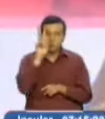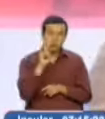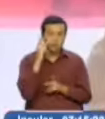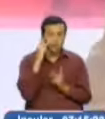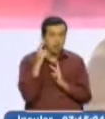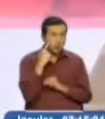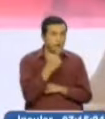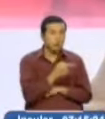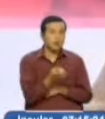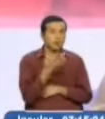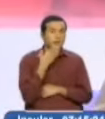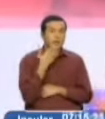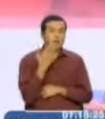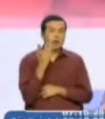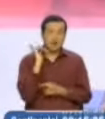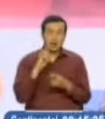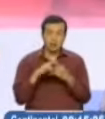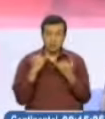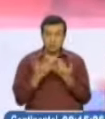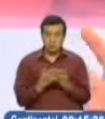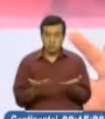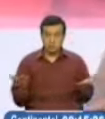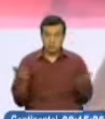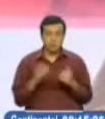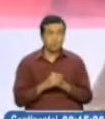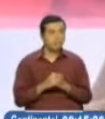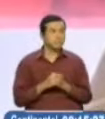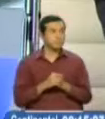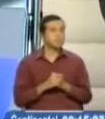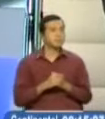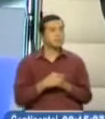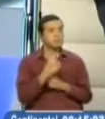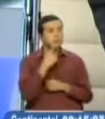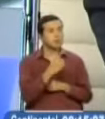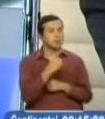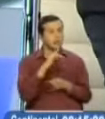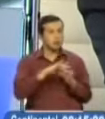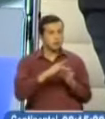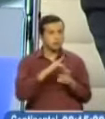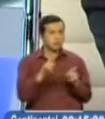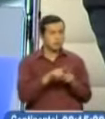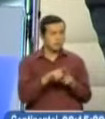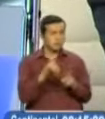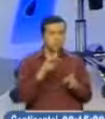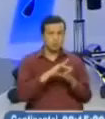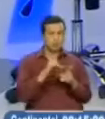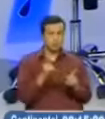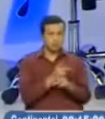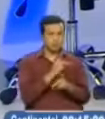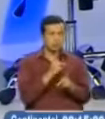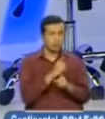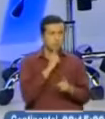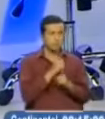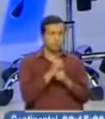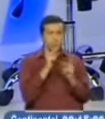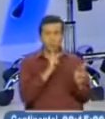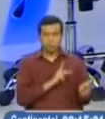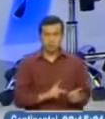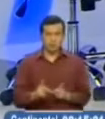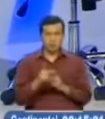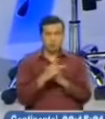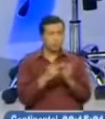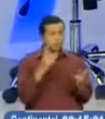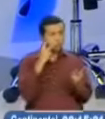Entonces, hasta ahora la derecha acá ha intentado... ¿Existiría ese riesgo? Yo creo que sí. ¿Hay un plan para